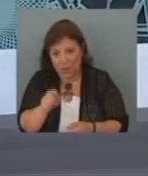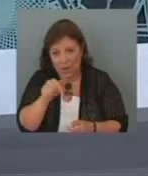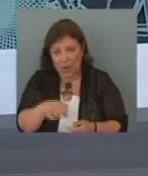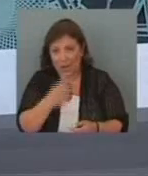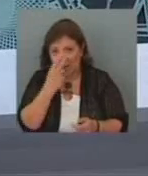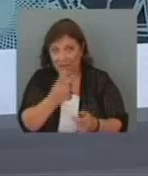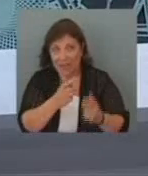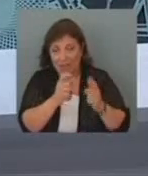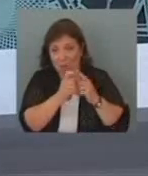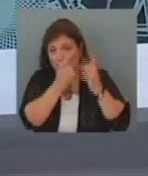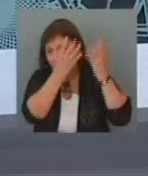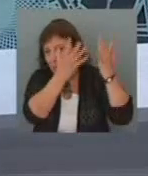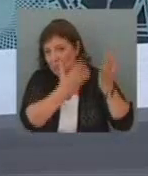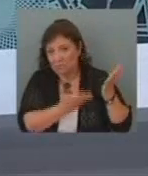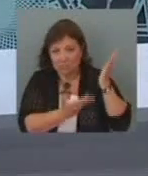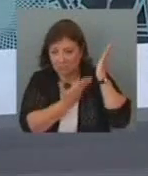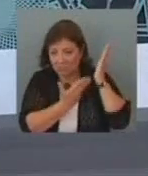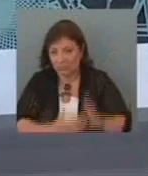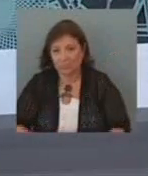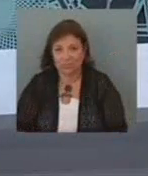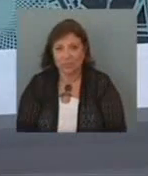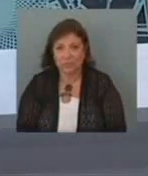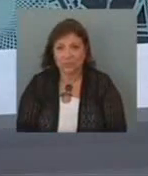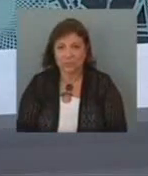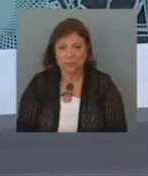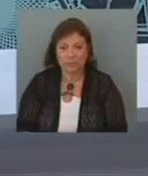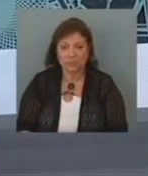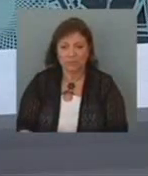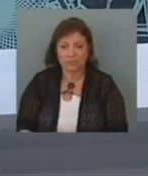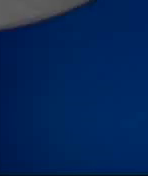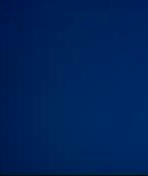21. Vemos ahora la cotización de las principales monedas.